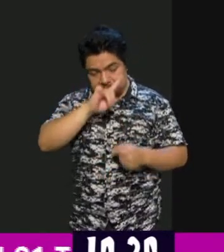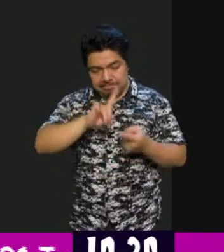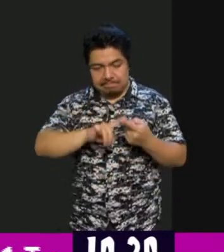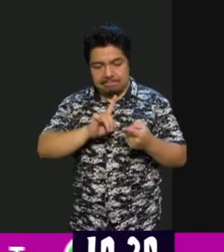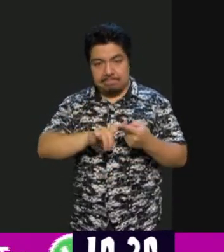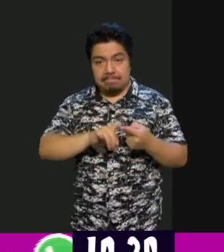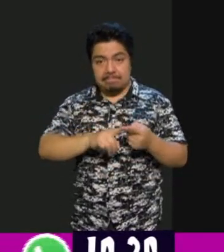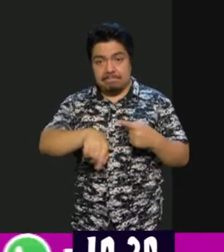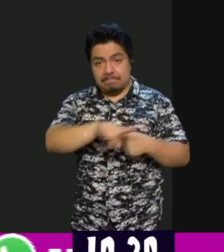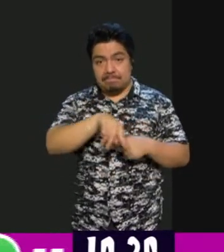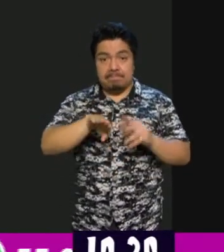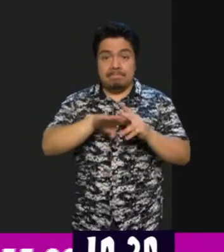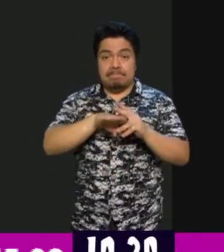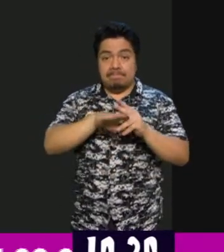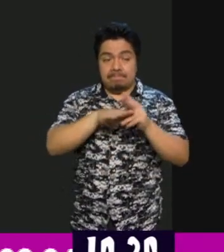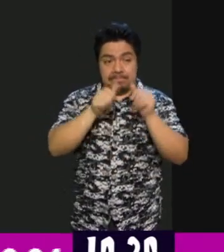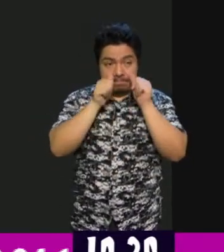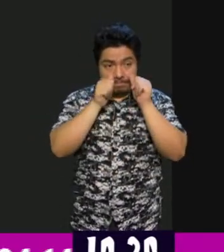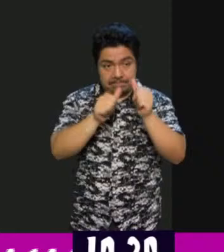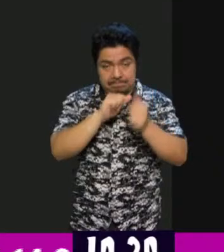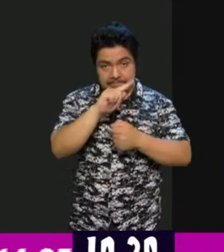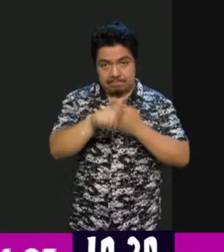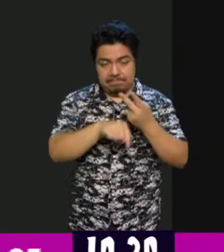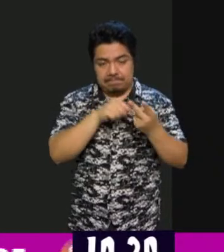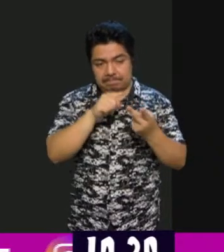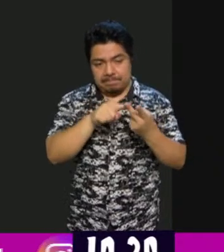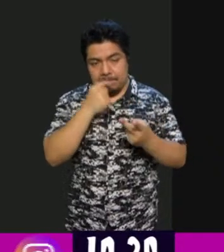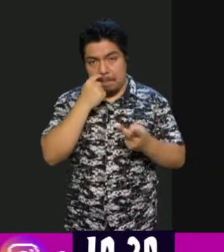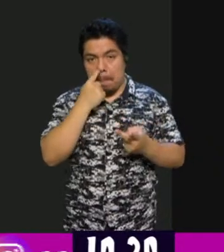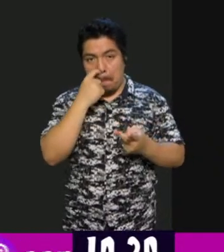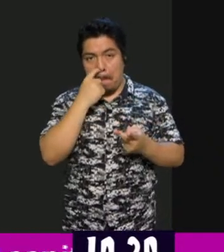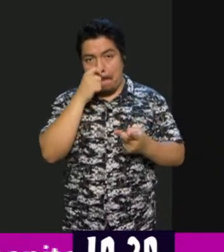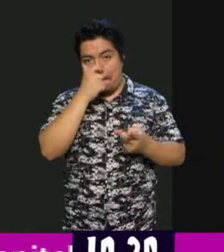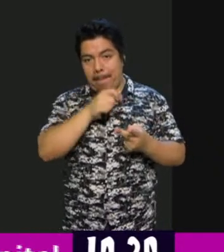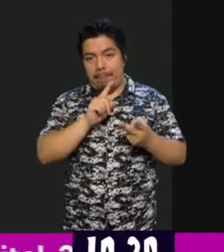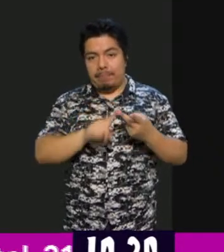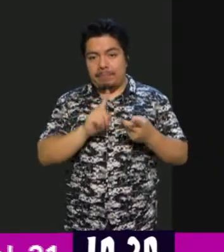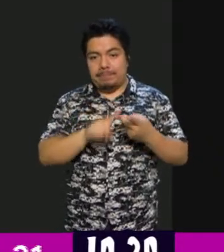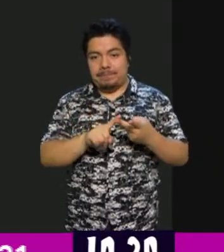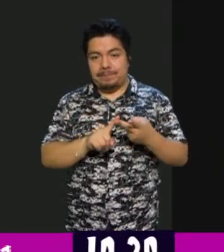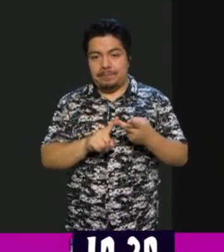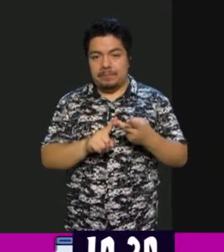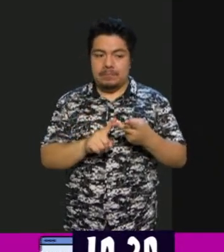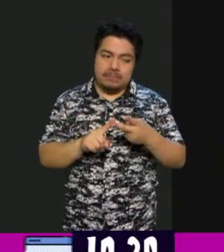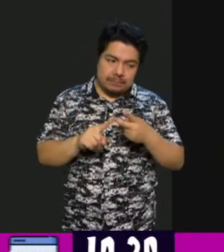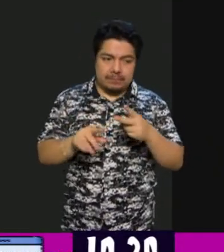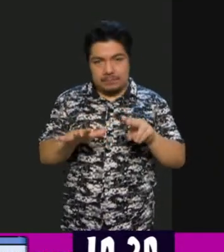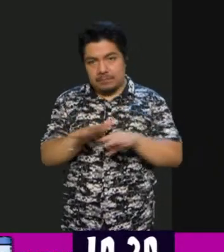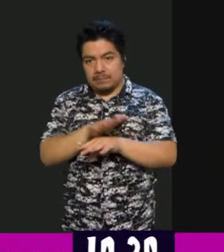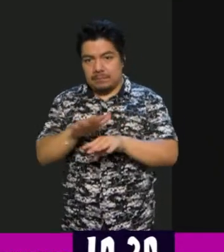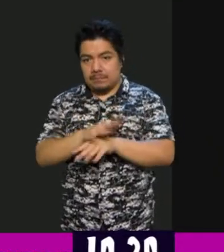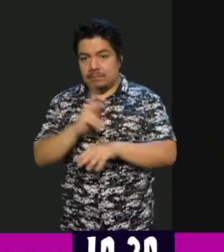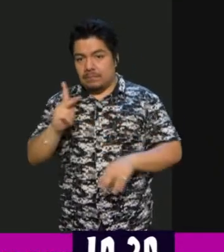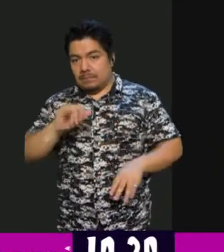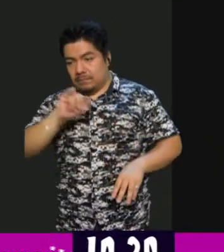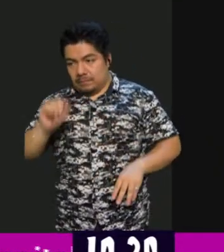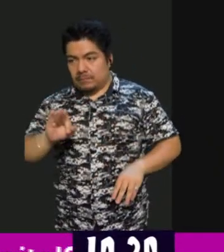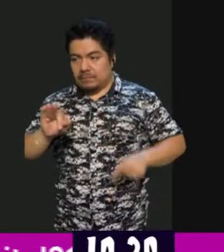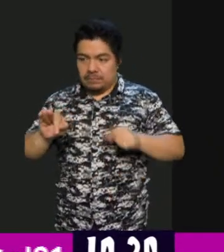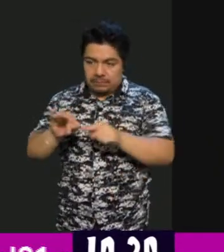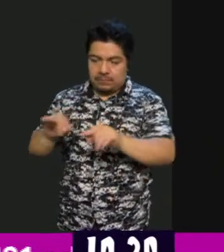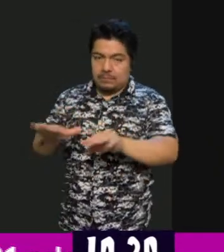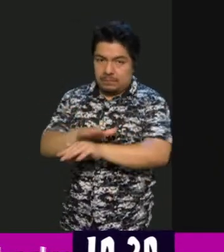la atención a los migrantes, la reestructuración o el buen funcionamiento del Poder